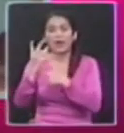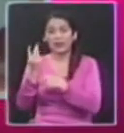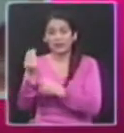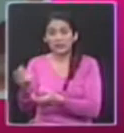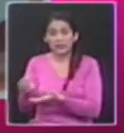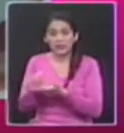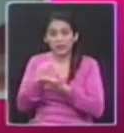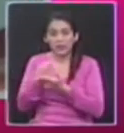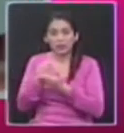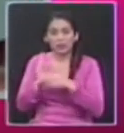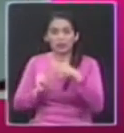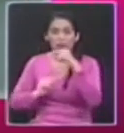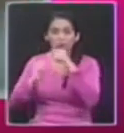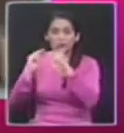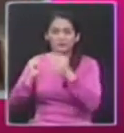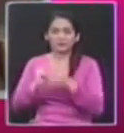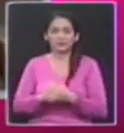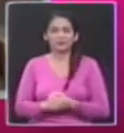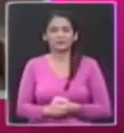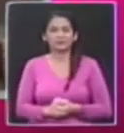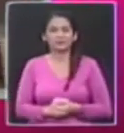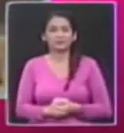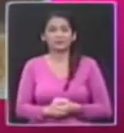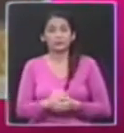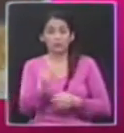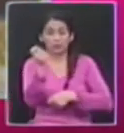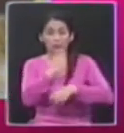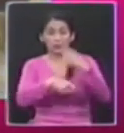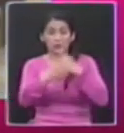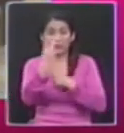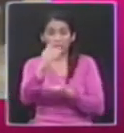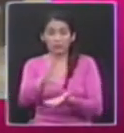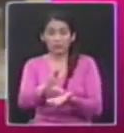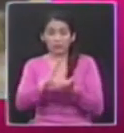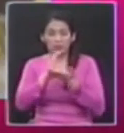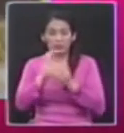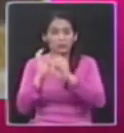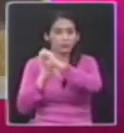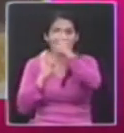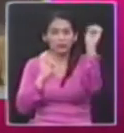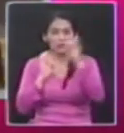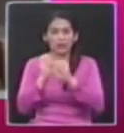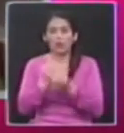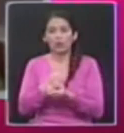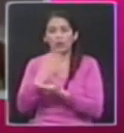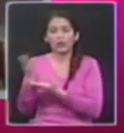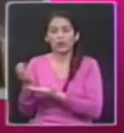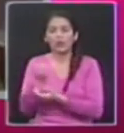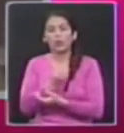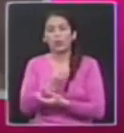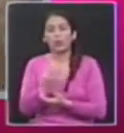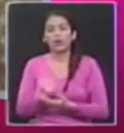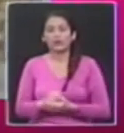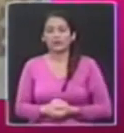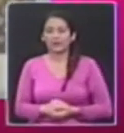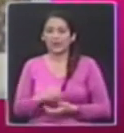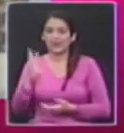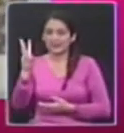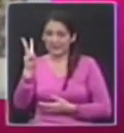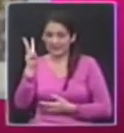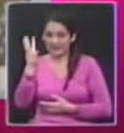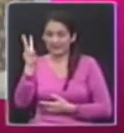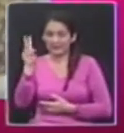total de estas ventas, ¿cuál será el porcentaje que ustedes van a destinar a la construcción de la escuela? Se dona un 6% de cada venta del producto. ¿Y dónde